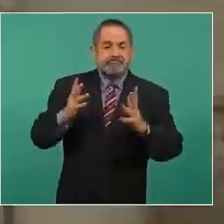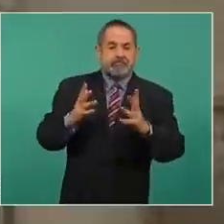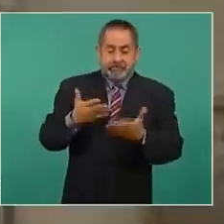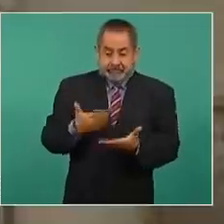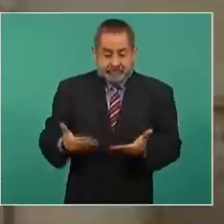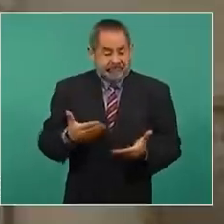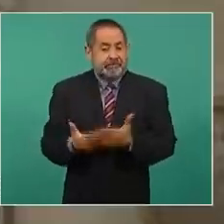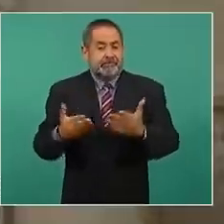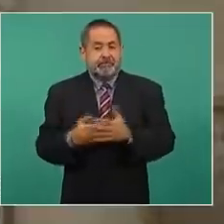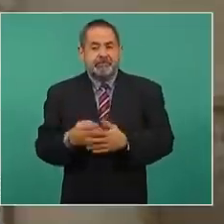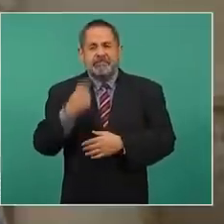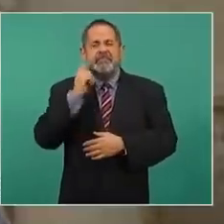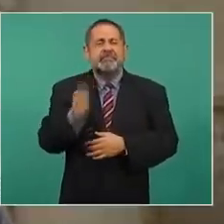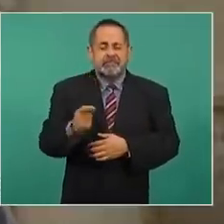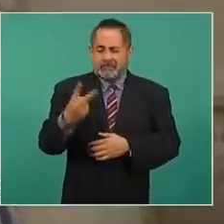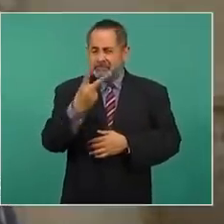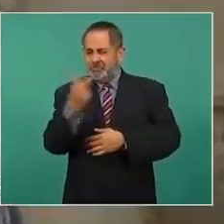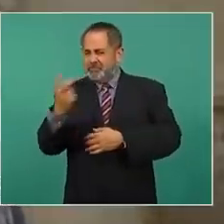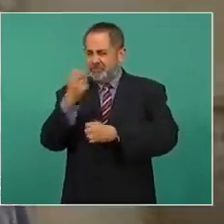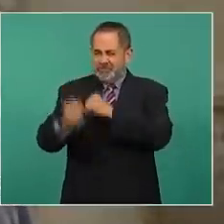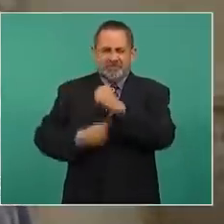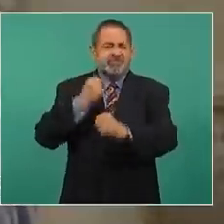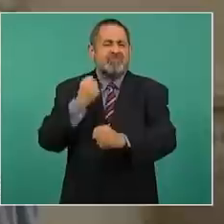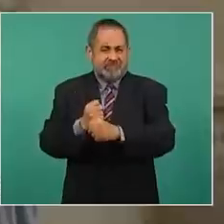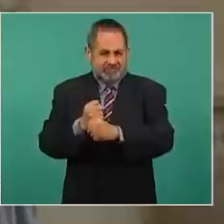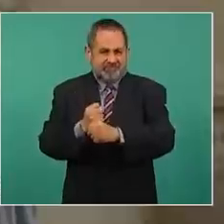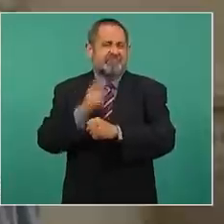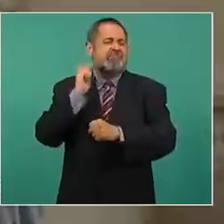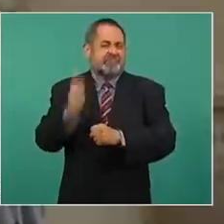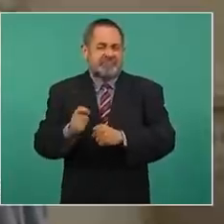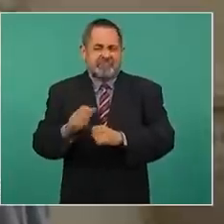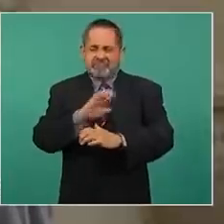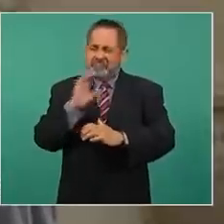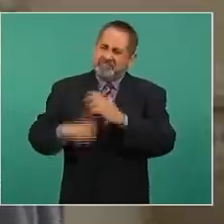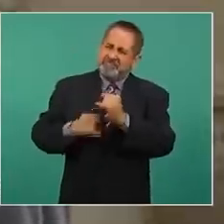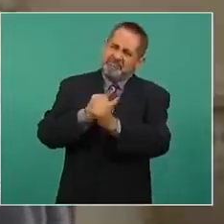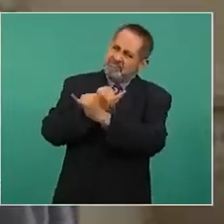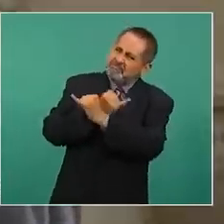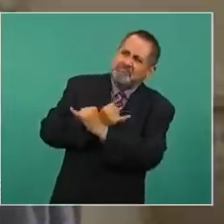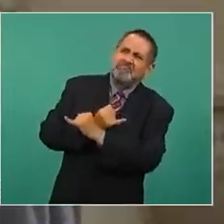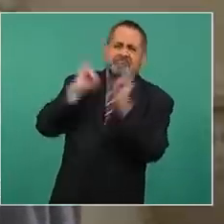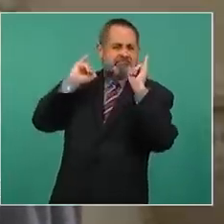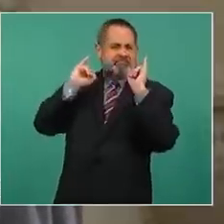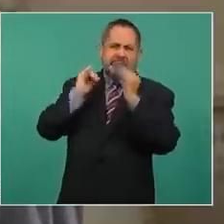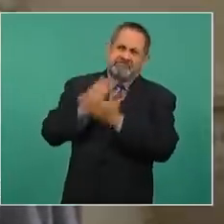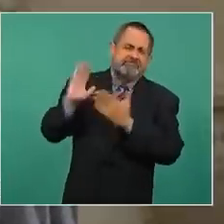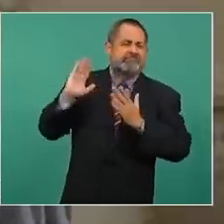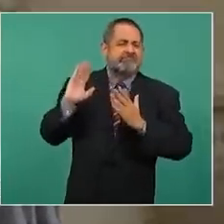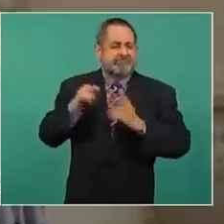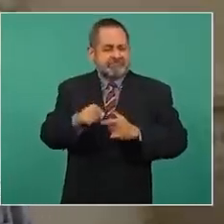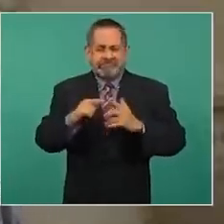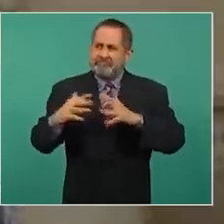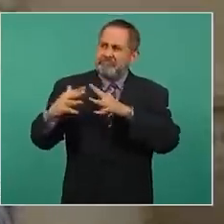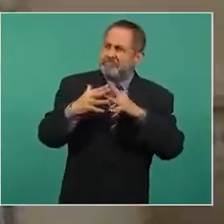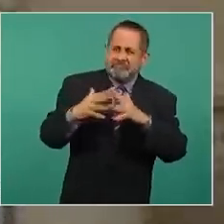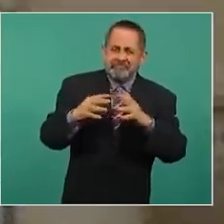fando 200 años desde la consumación de la independencia y el fin de la